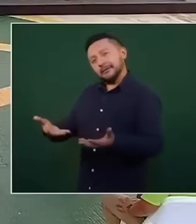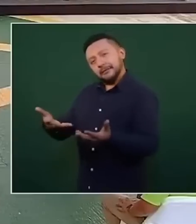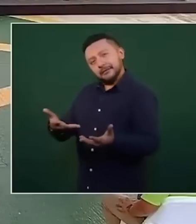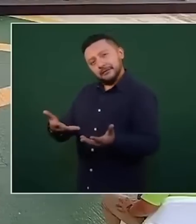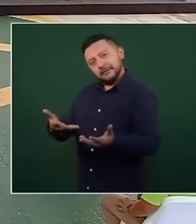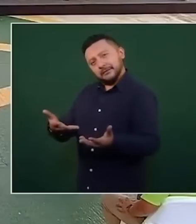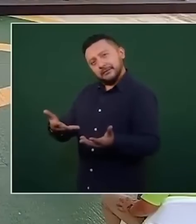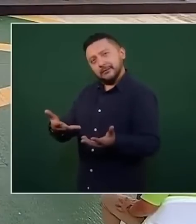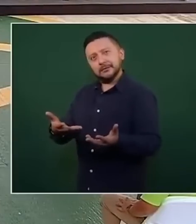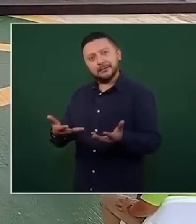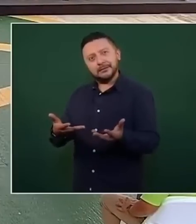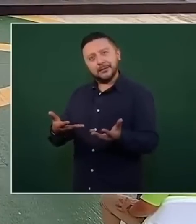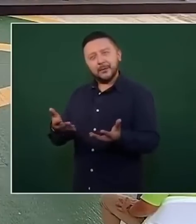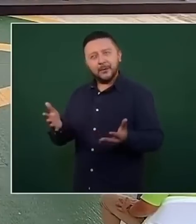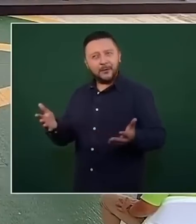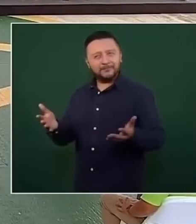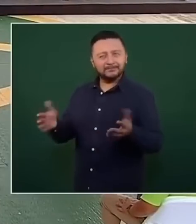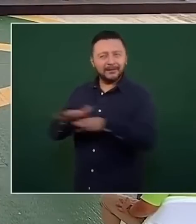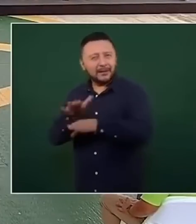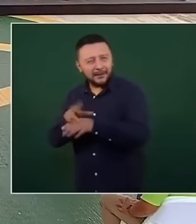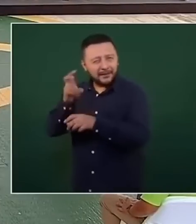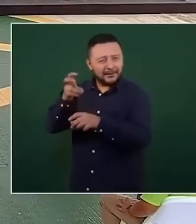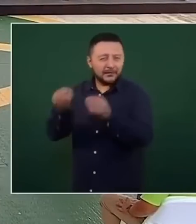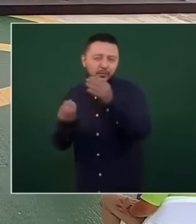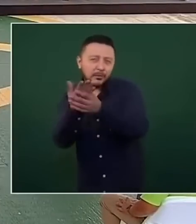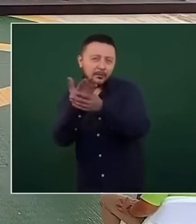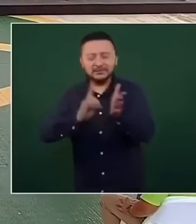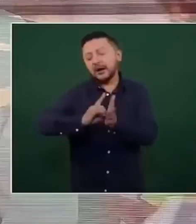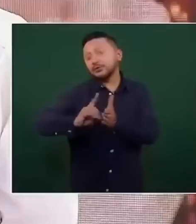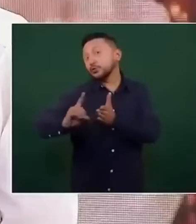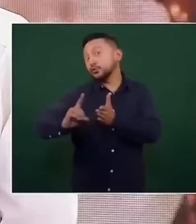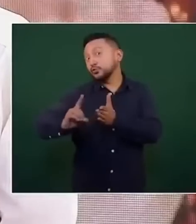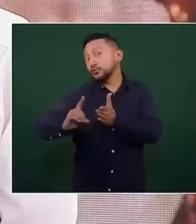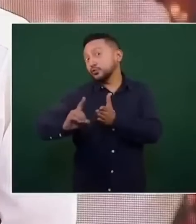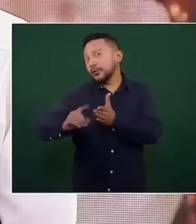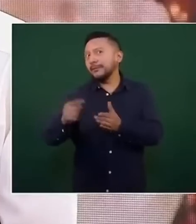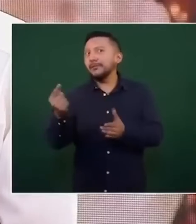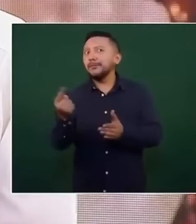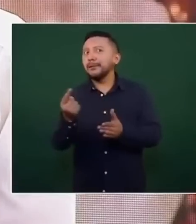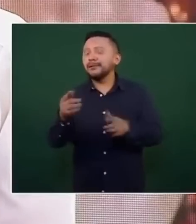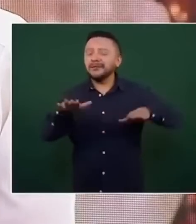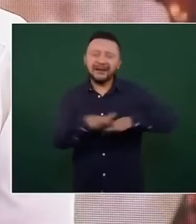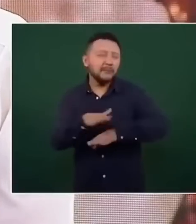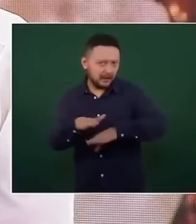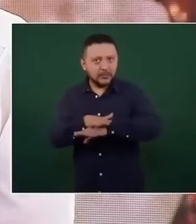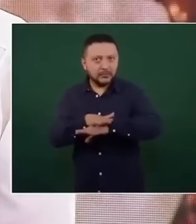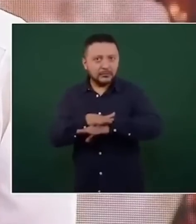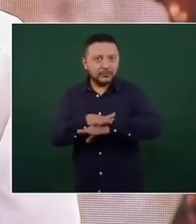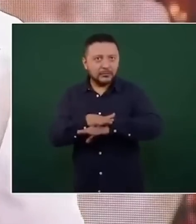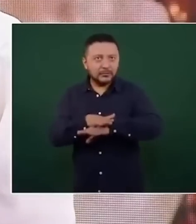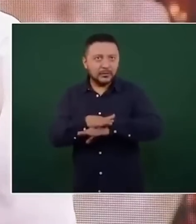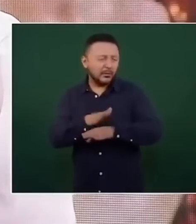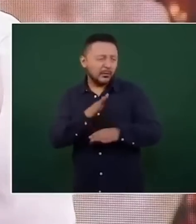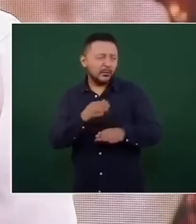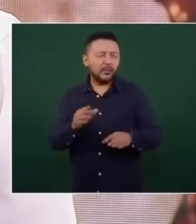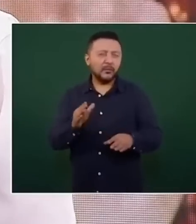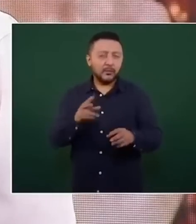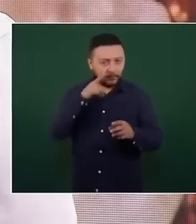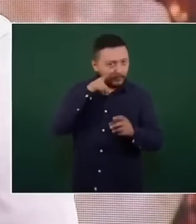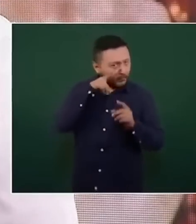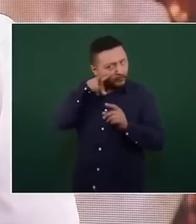crear o impulsar desarrollar todas estas nuevas causas para que no reparáramos para que no